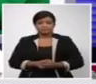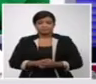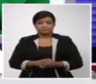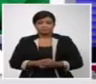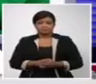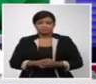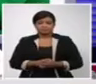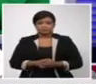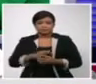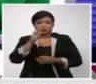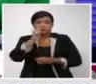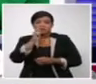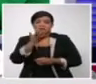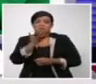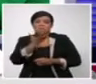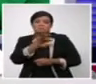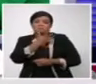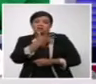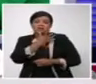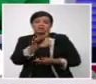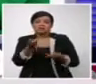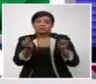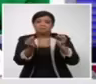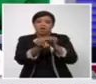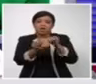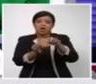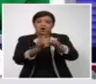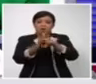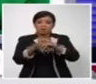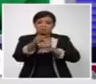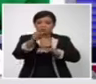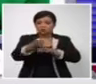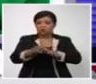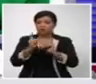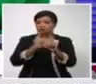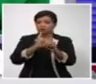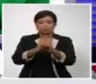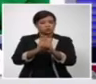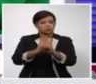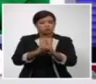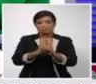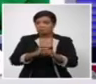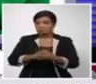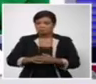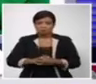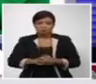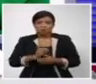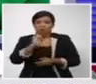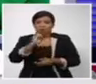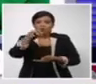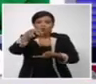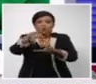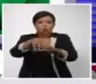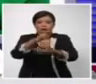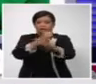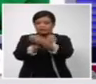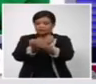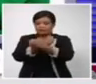relación epidemiológica con un caso confirmado o un área de mucha